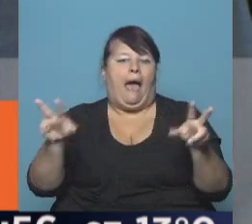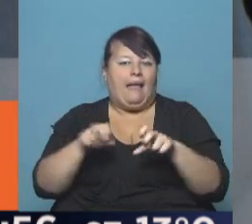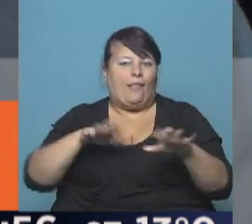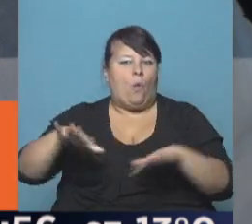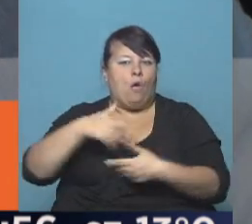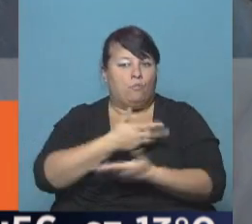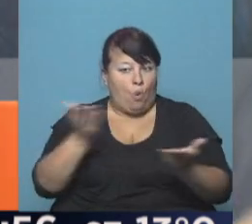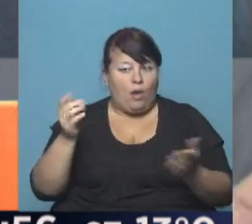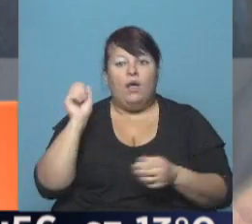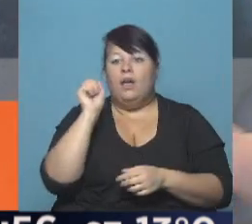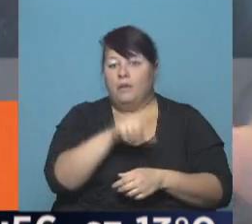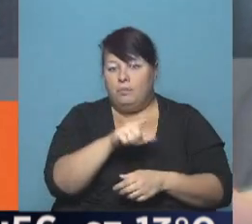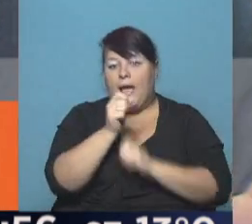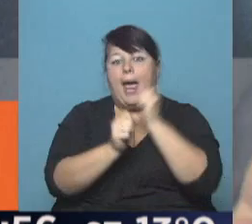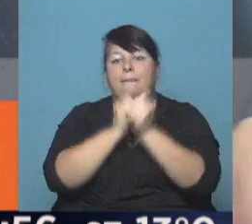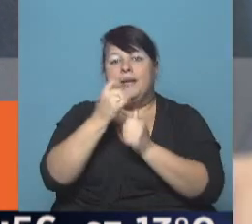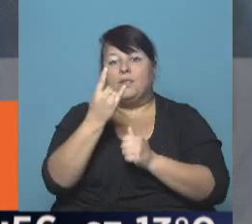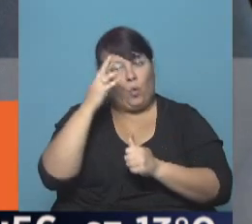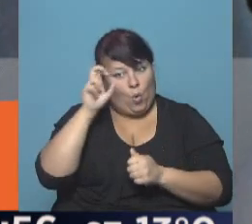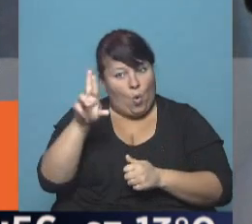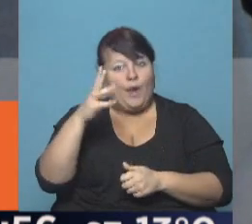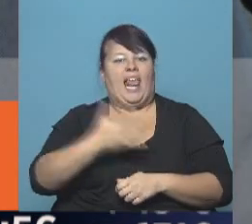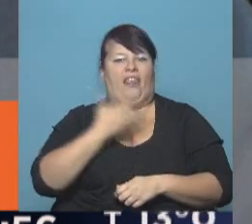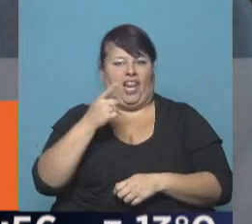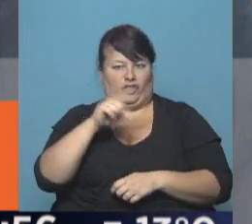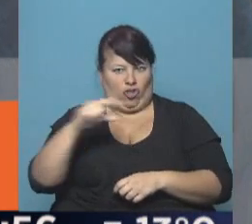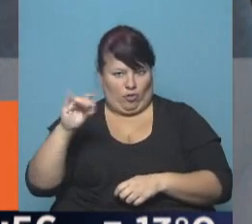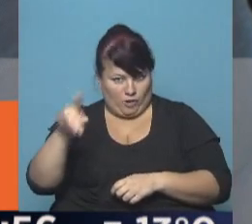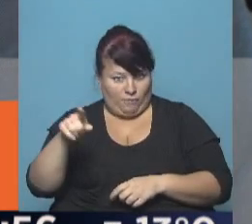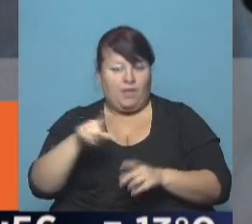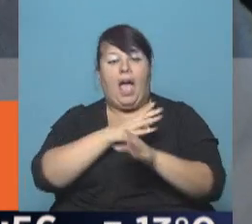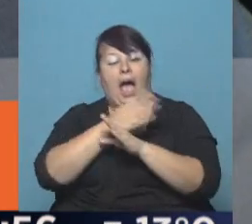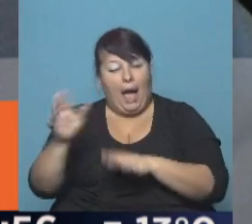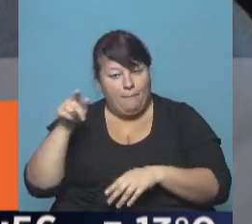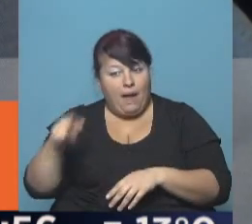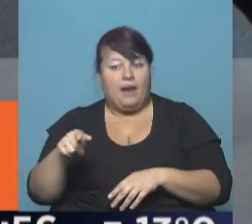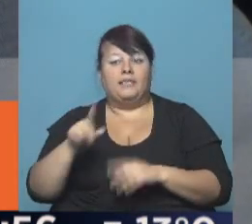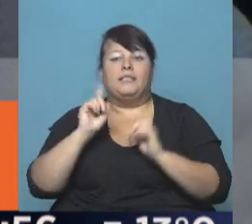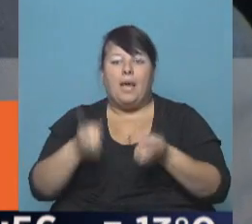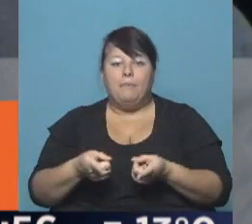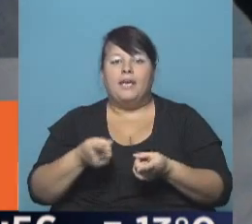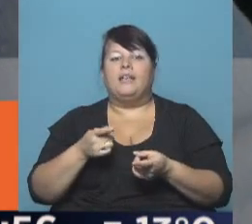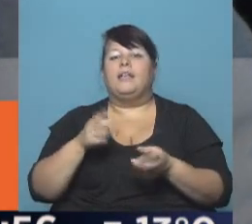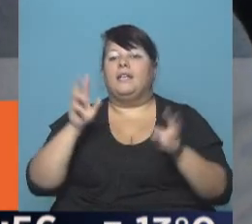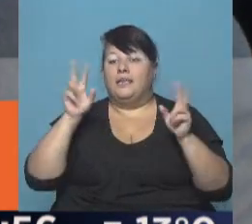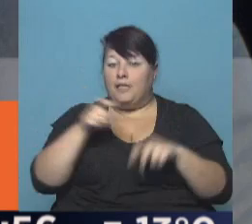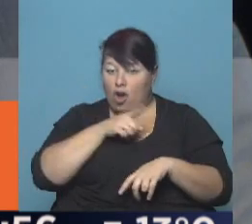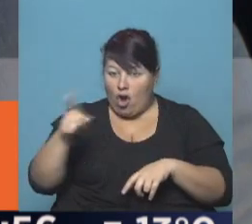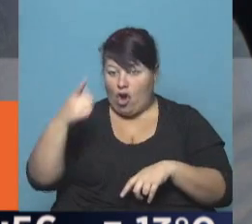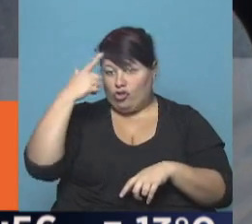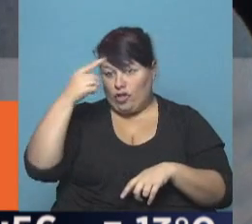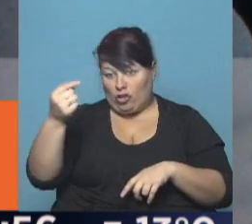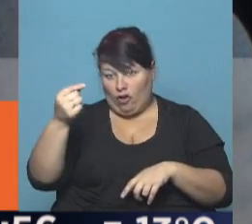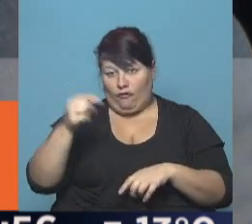espacio público que corresponde a la empresa über y a sus directivos en paralelo a esta tenemos las causas contra los